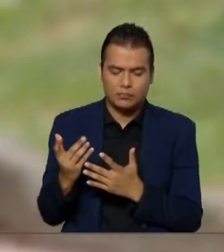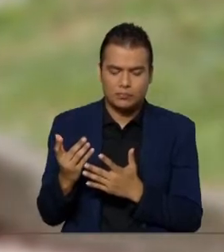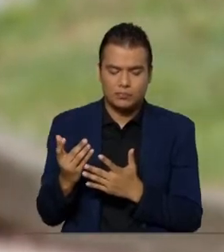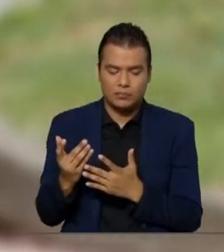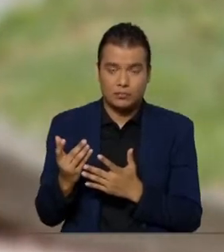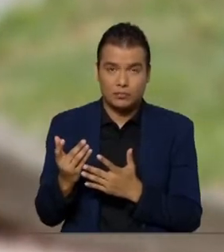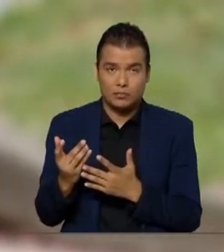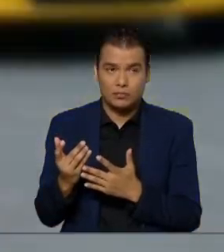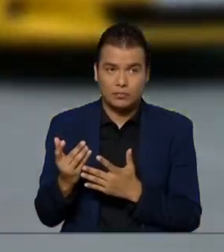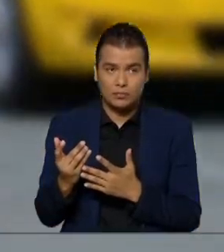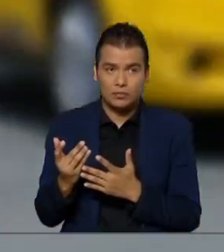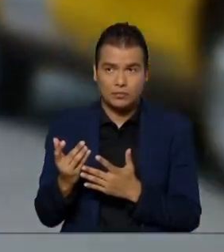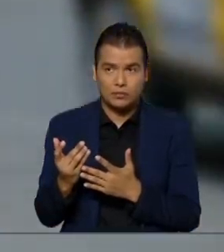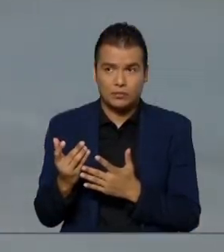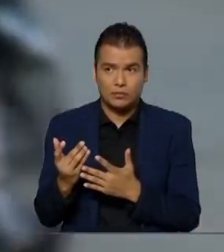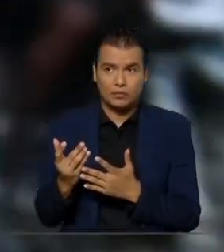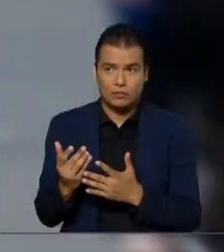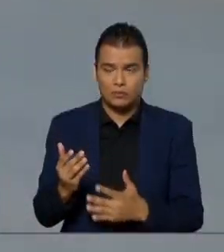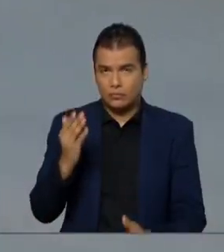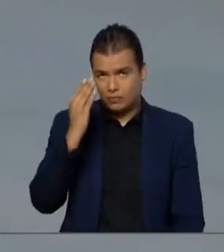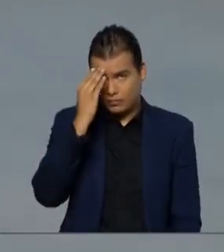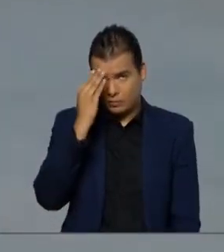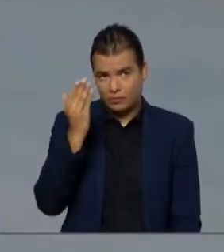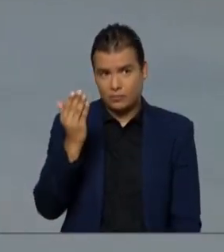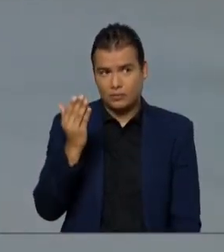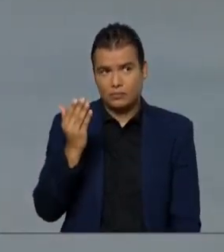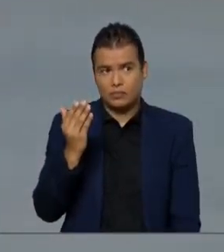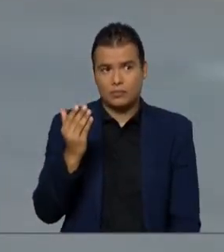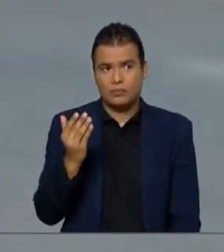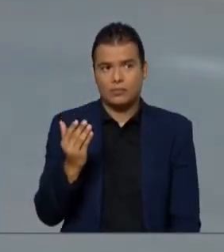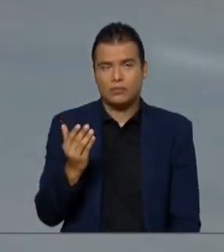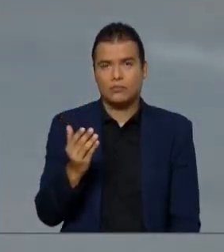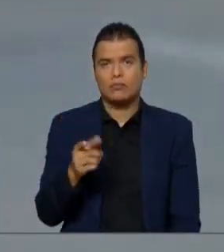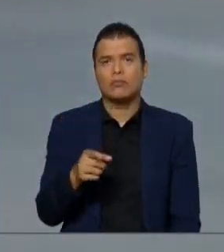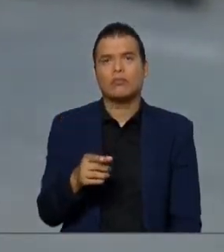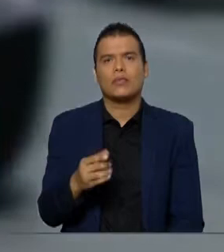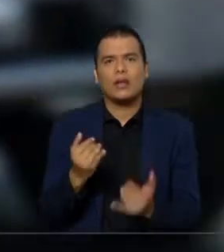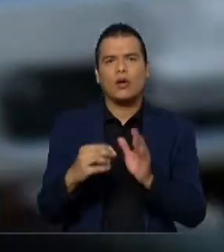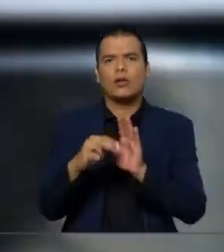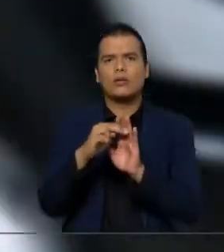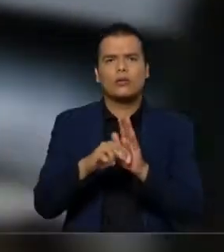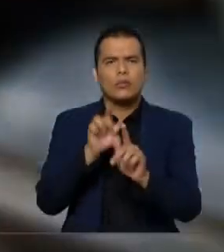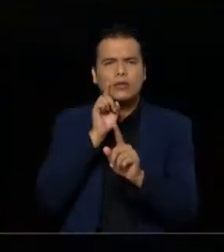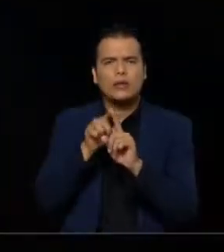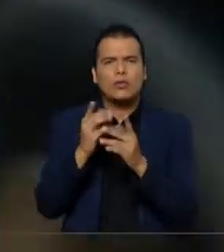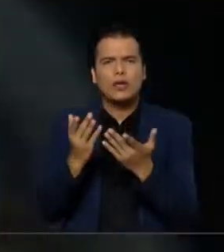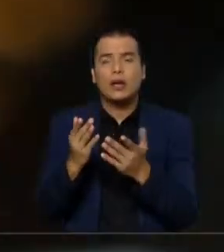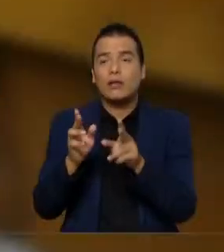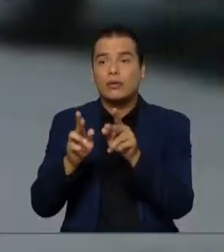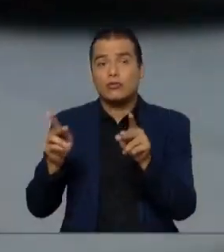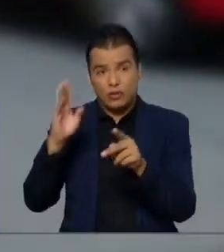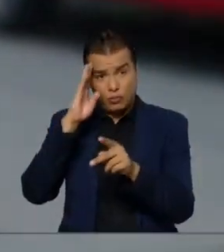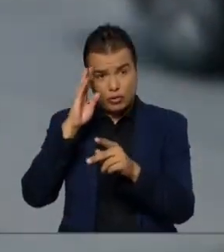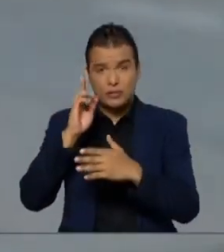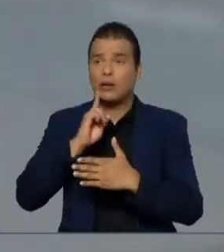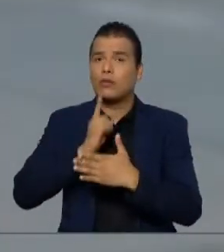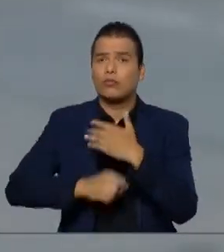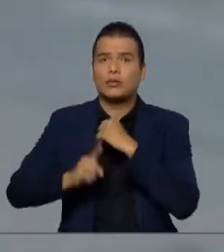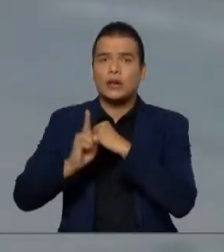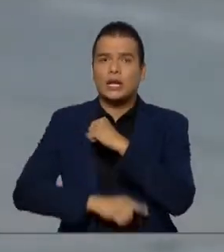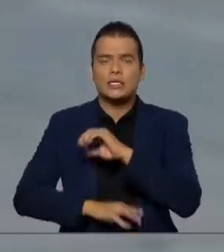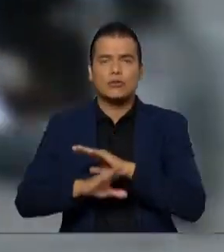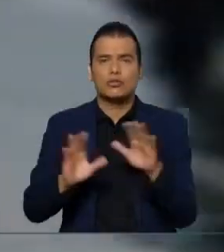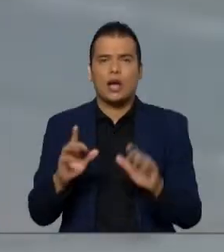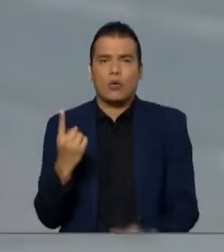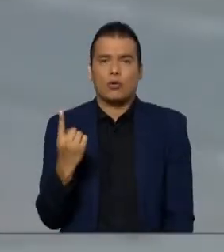que se realizó es no solamente que quede colgado al tema de la policía, sino que también nuestros agentes de tránsito puedan sancionar y que las